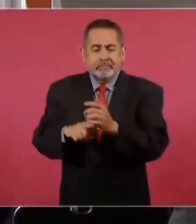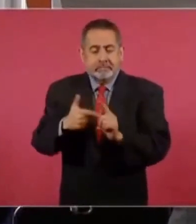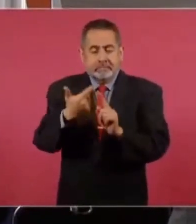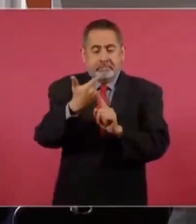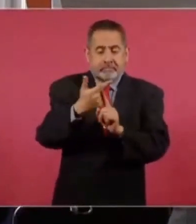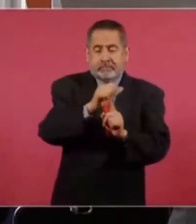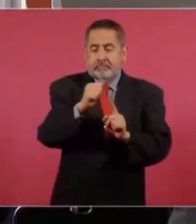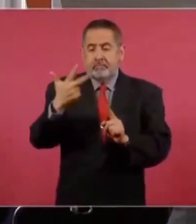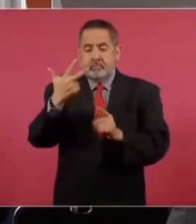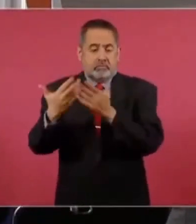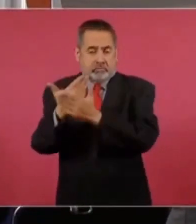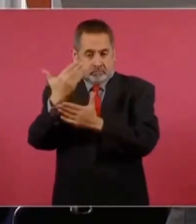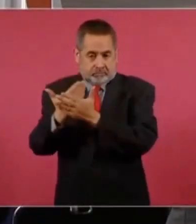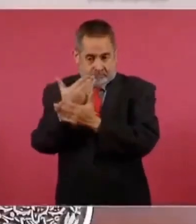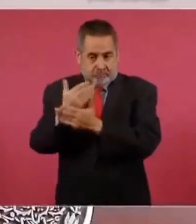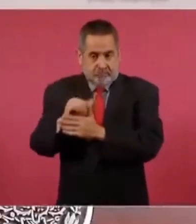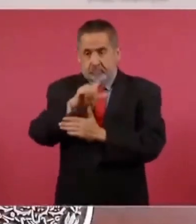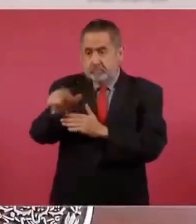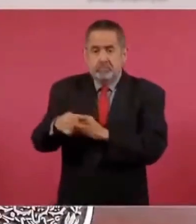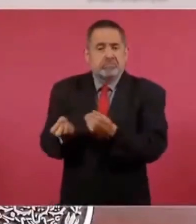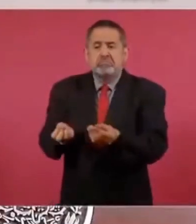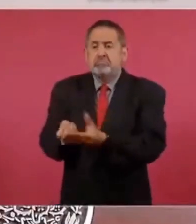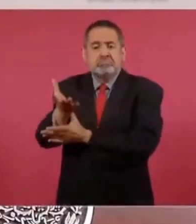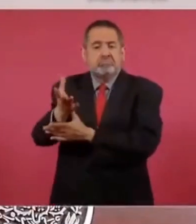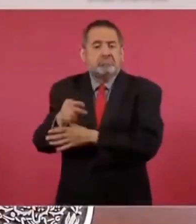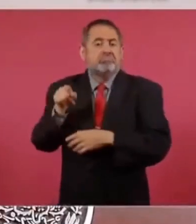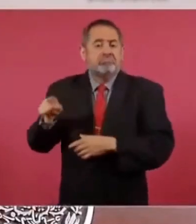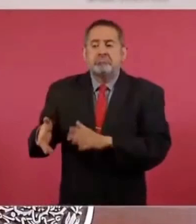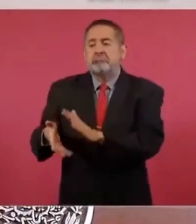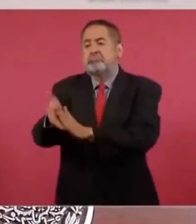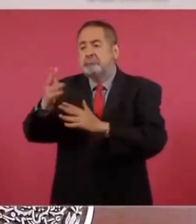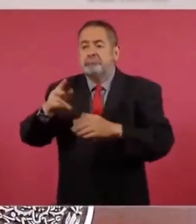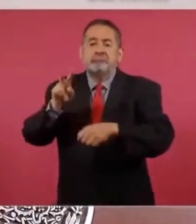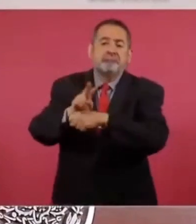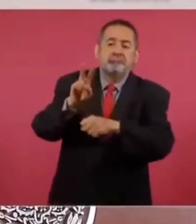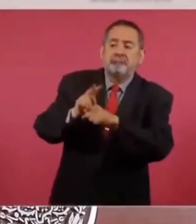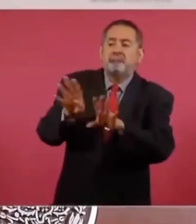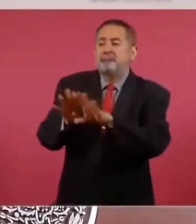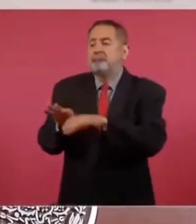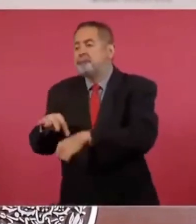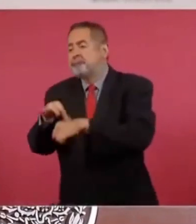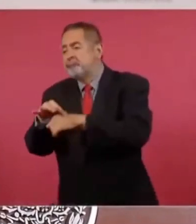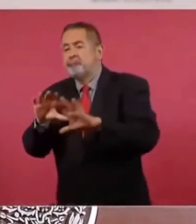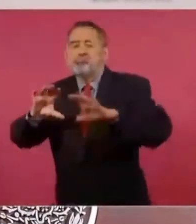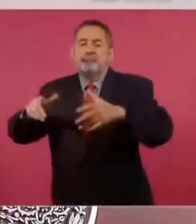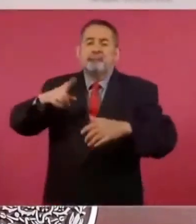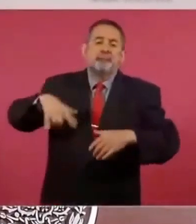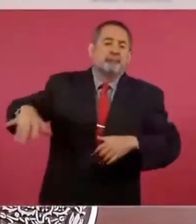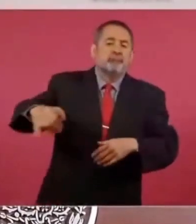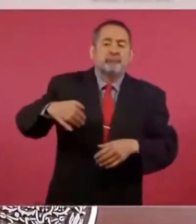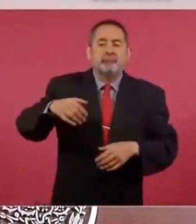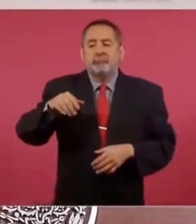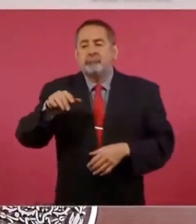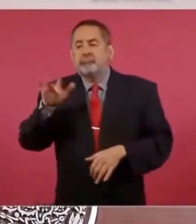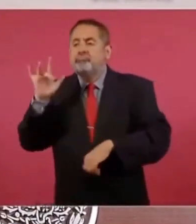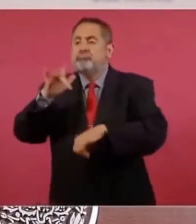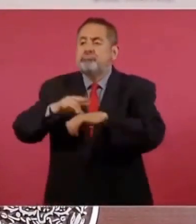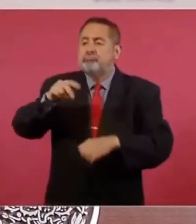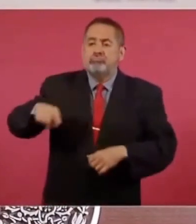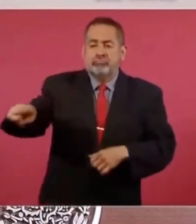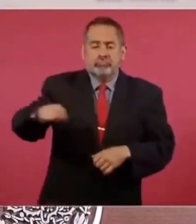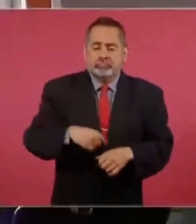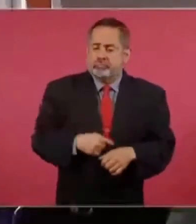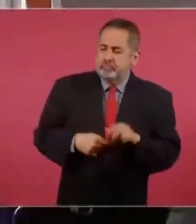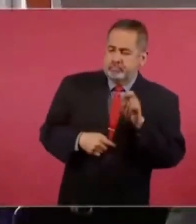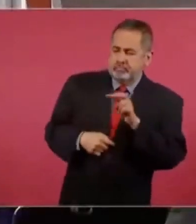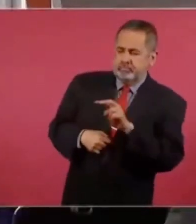8 de la mañana. Después sale para supervisar las actividades en el campo. Tuve la oportunidad